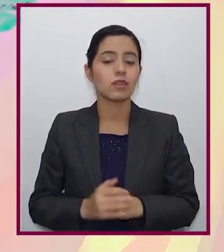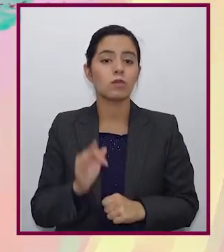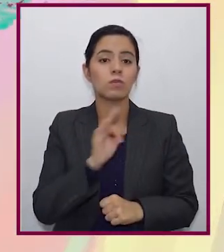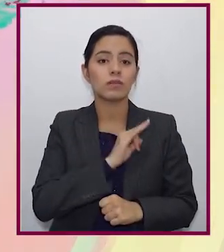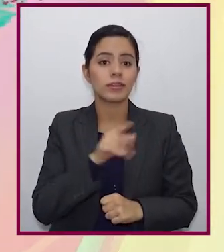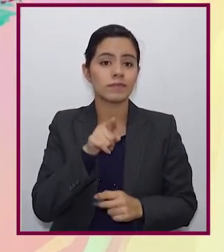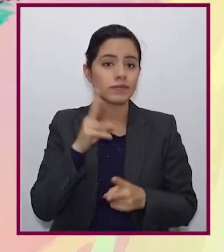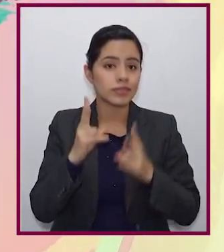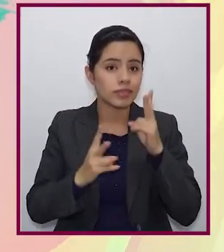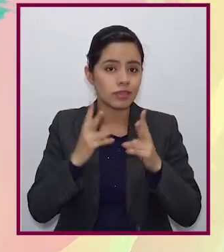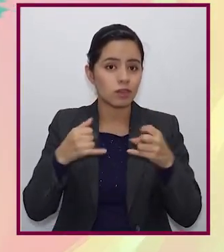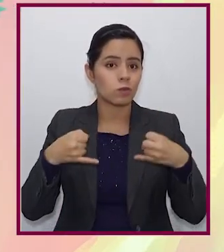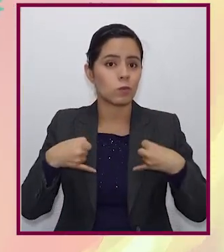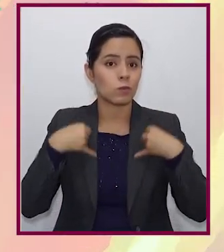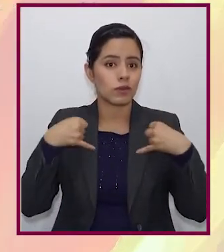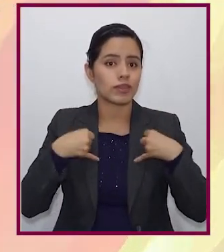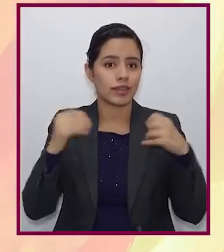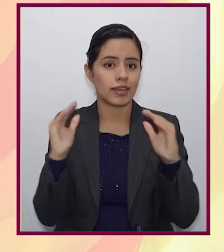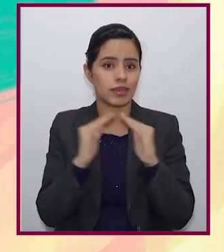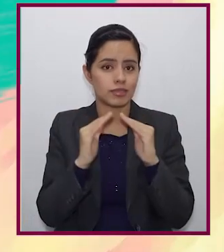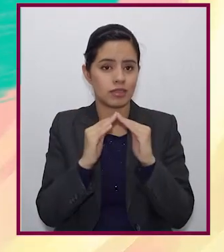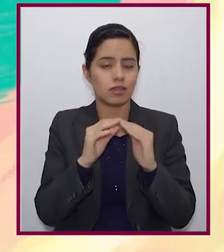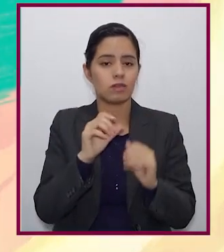Puedes visitarnos en